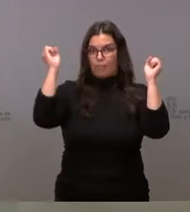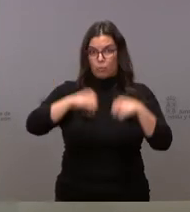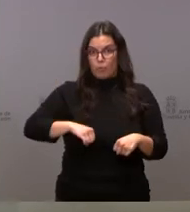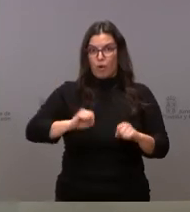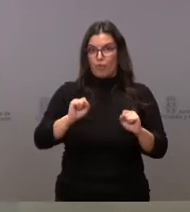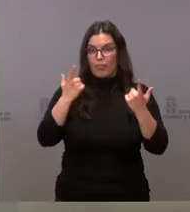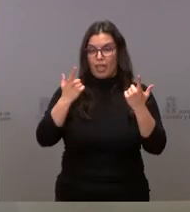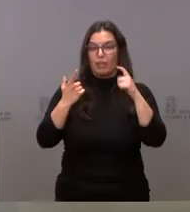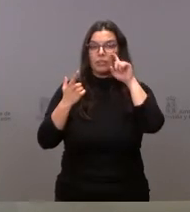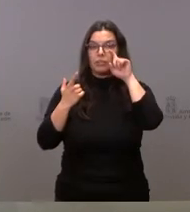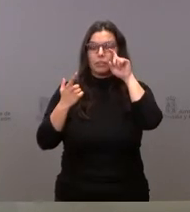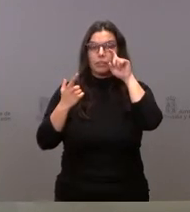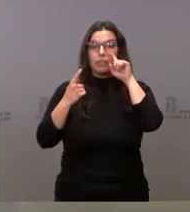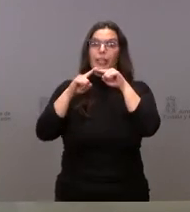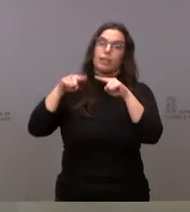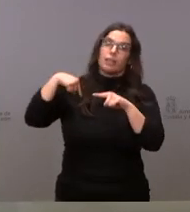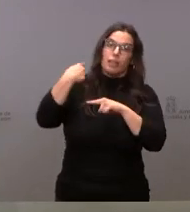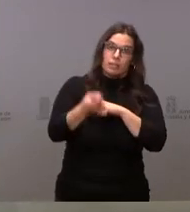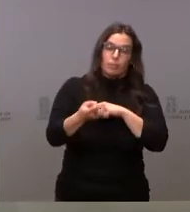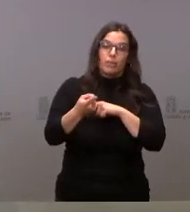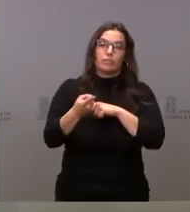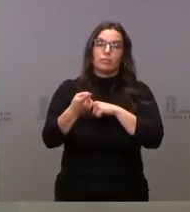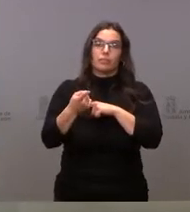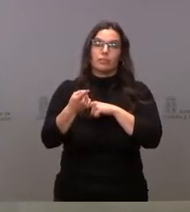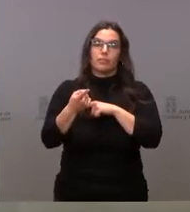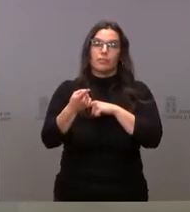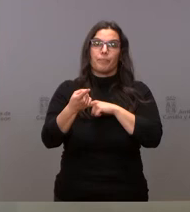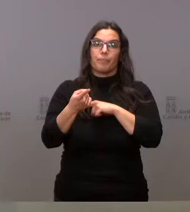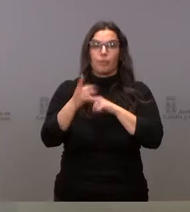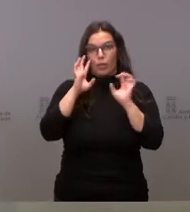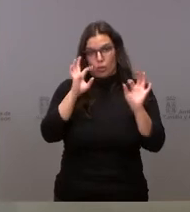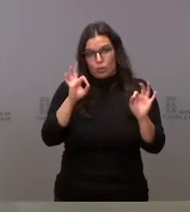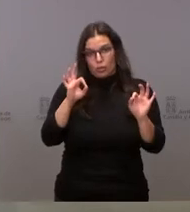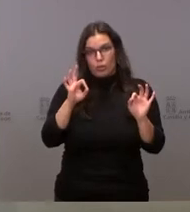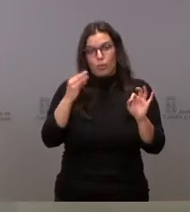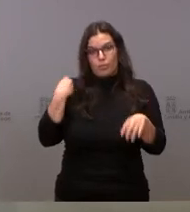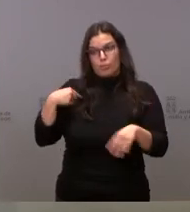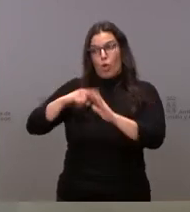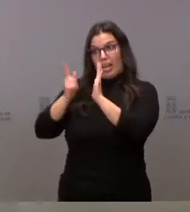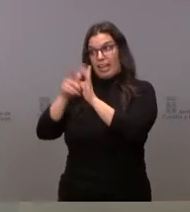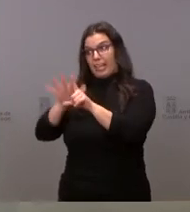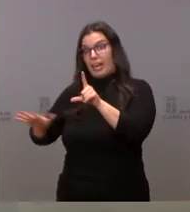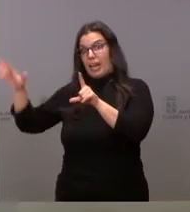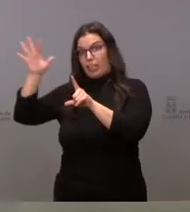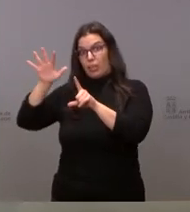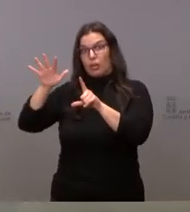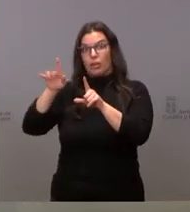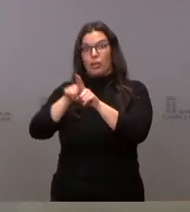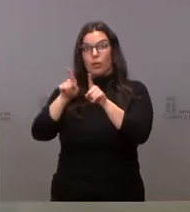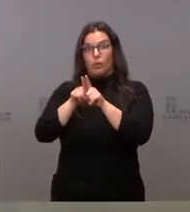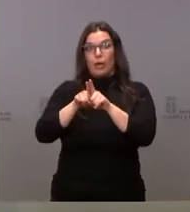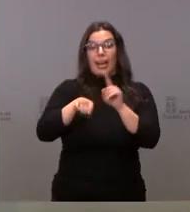será aprobado con posterioridad por tanto a la entrada en vigor como es natural de la propia ley de supuestos que ejerce como